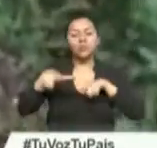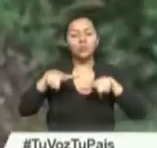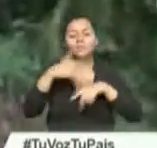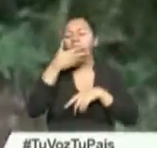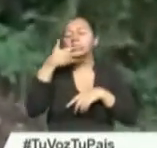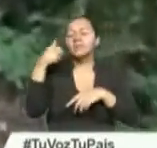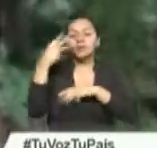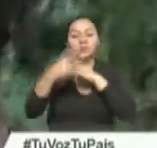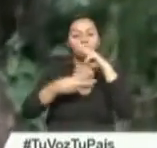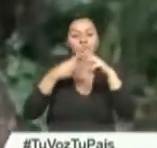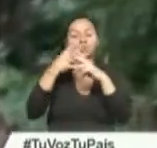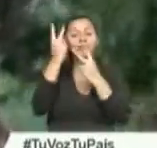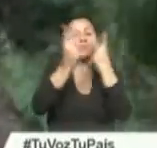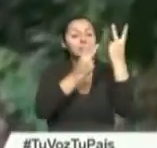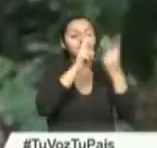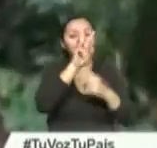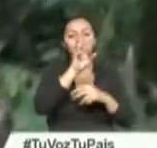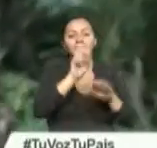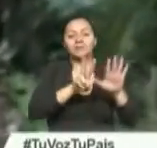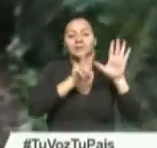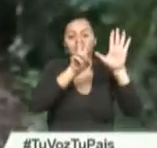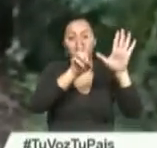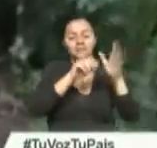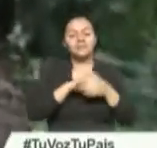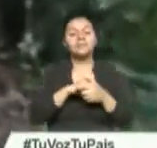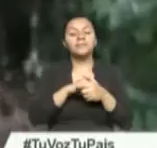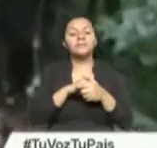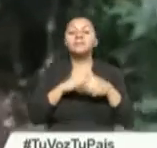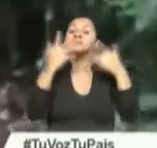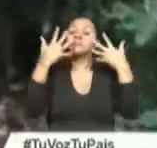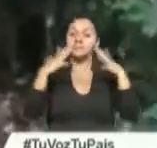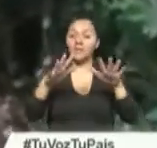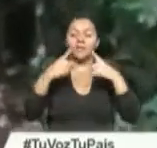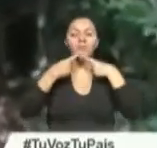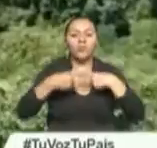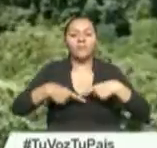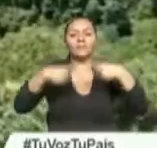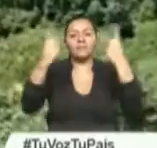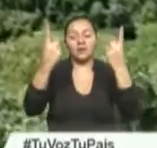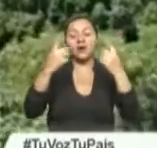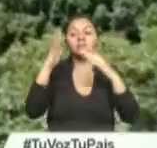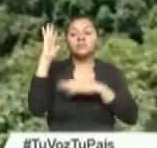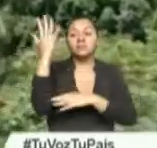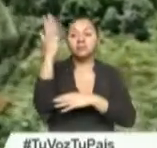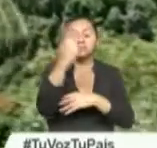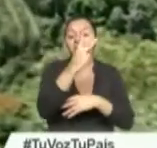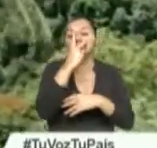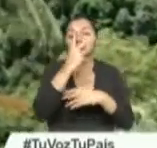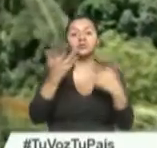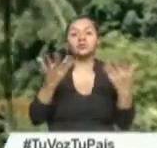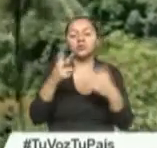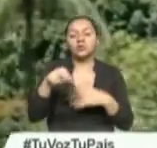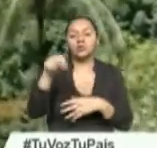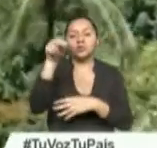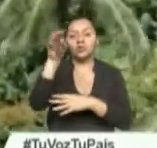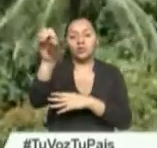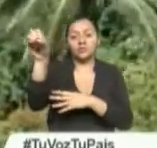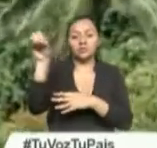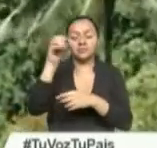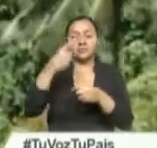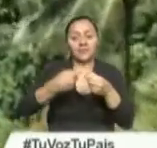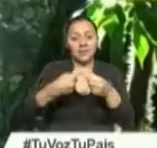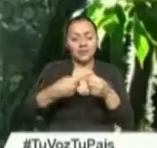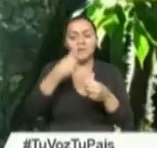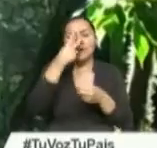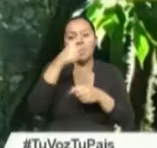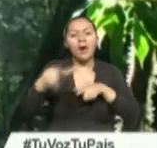mundo para visitar en 2017. Según la publicación, el bosque nublado, que se encuentra al noroccidente de Quito, es uno